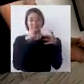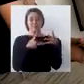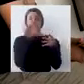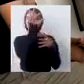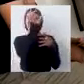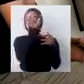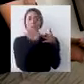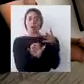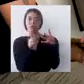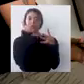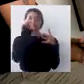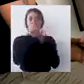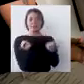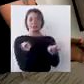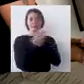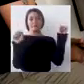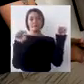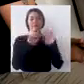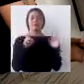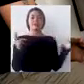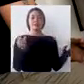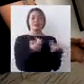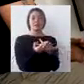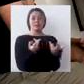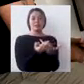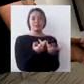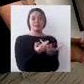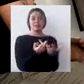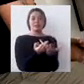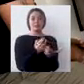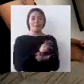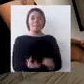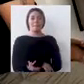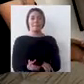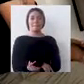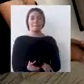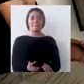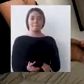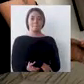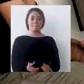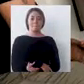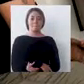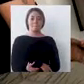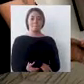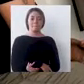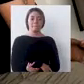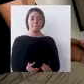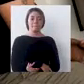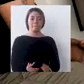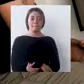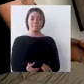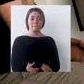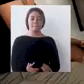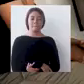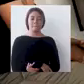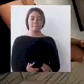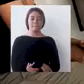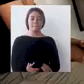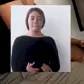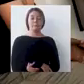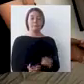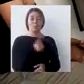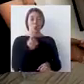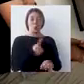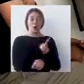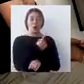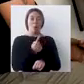a las 10 de la mañana, nos estamos reuniendo a través de una sala de Meet, en el cual la utilizamos para hablar durante una hora, hora y